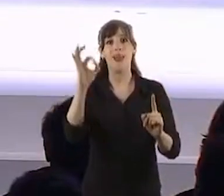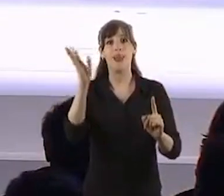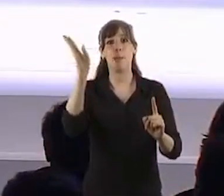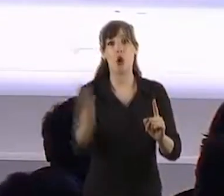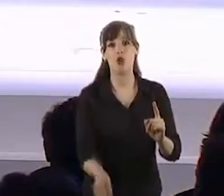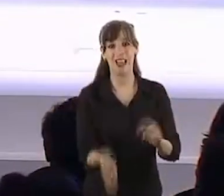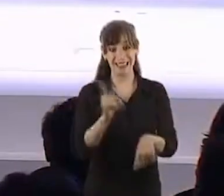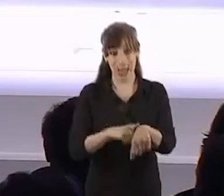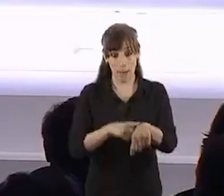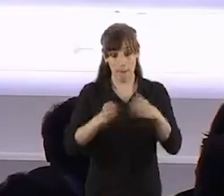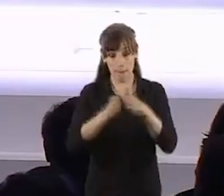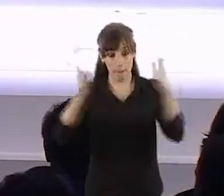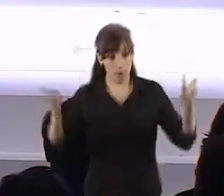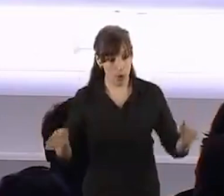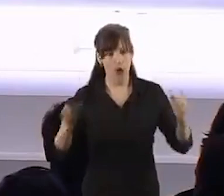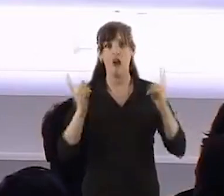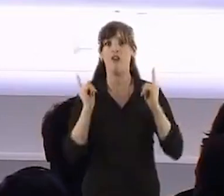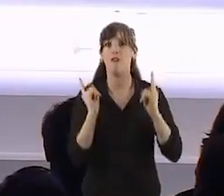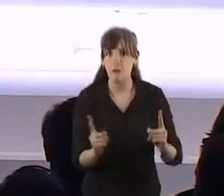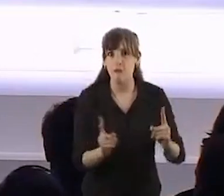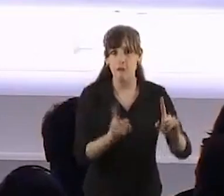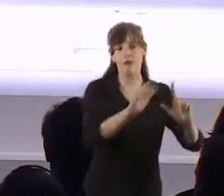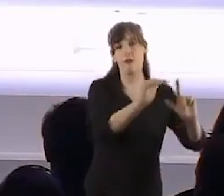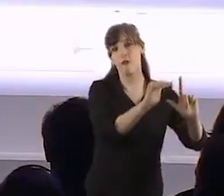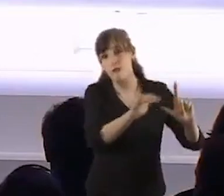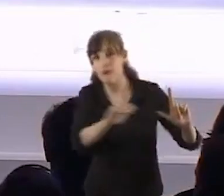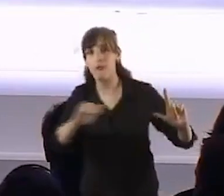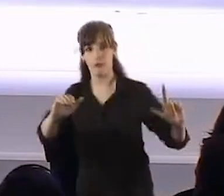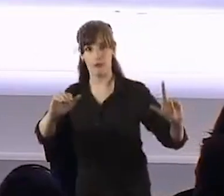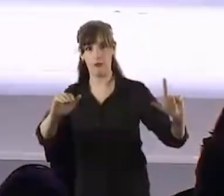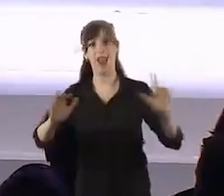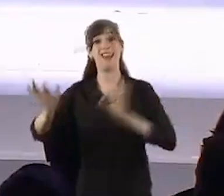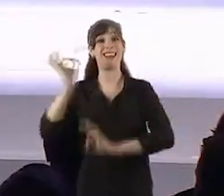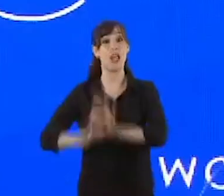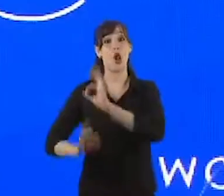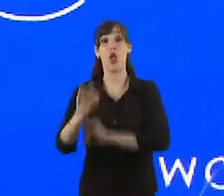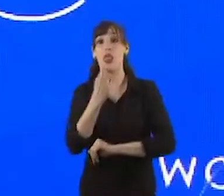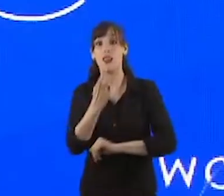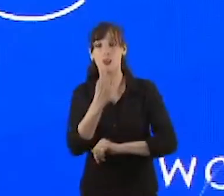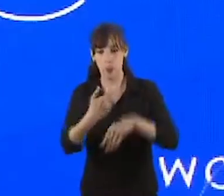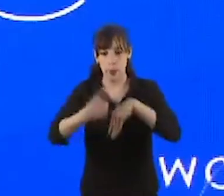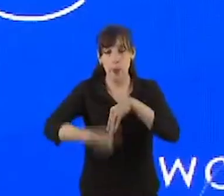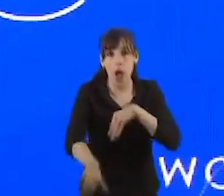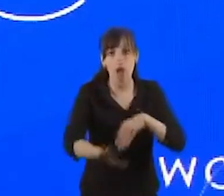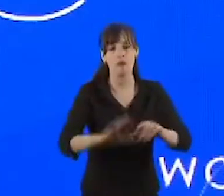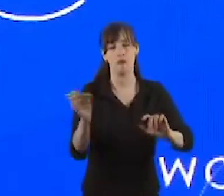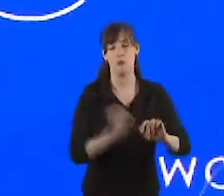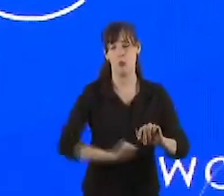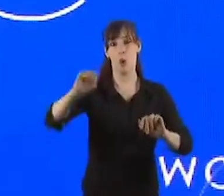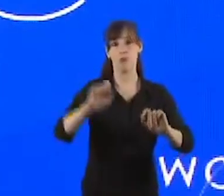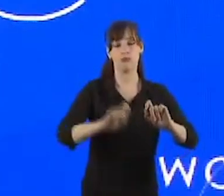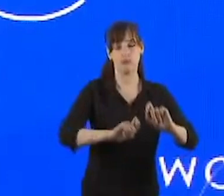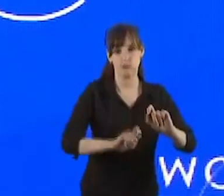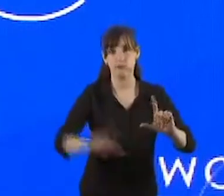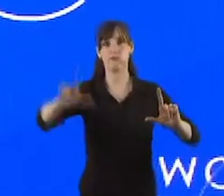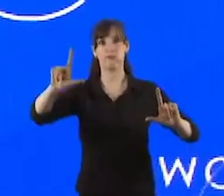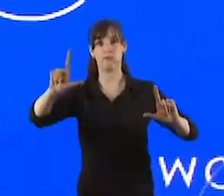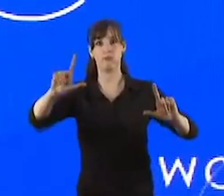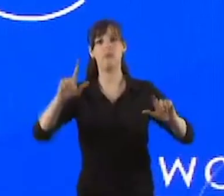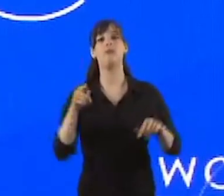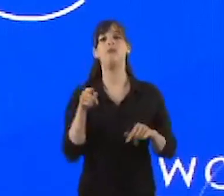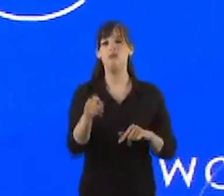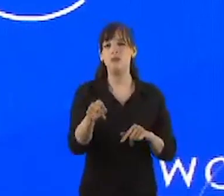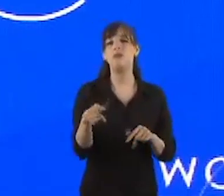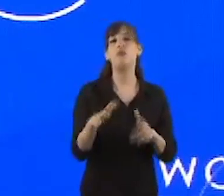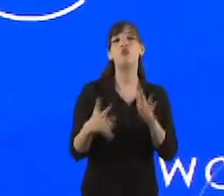del tiempo y se dispara exponencialmente a partir del siglo XIX. La única excepción a esta historia de